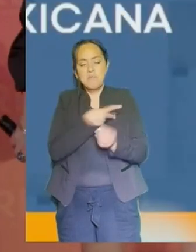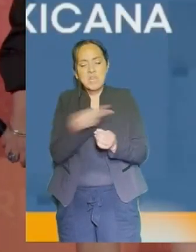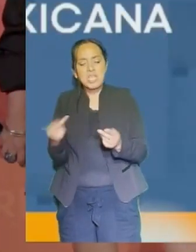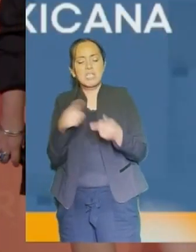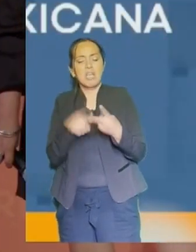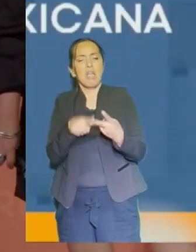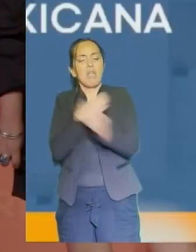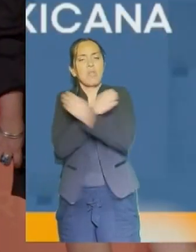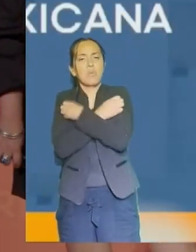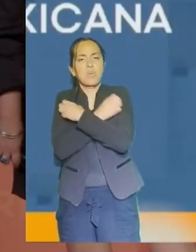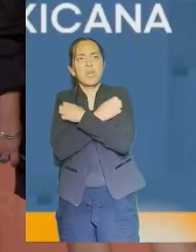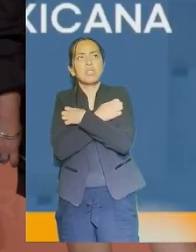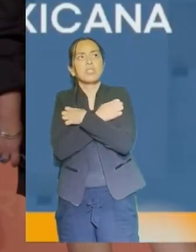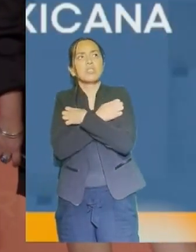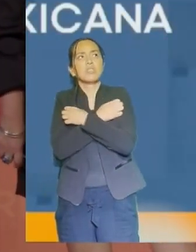educación, ¿no?